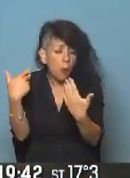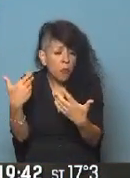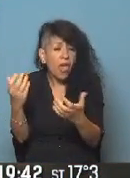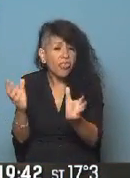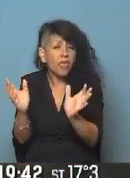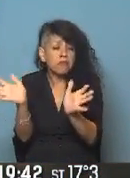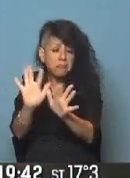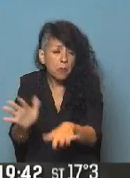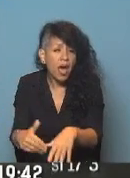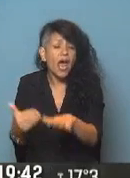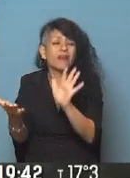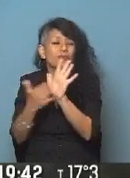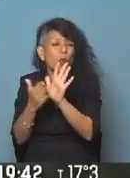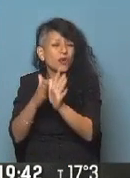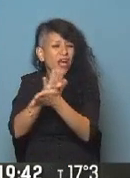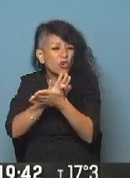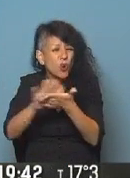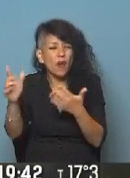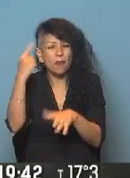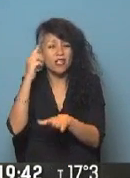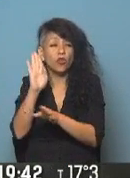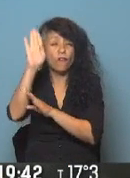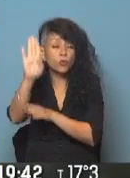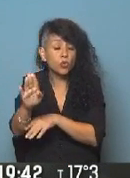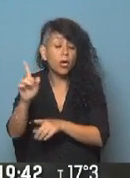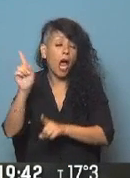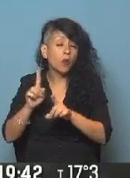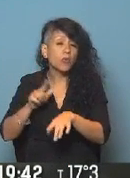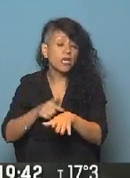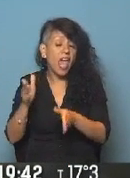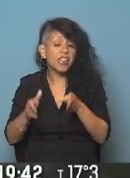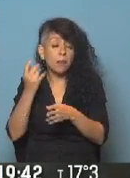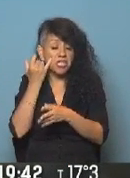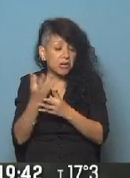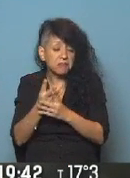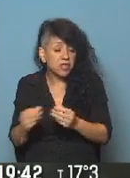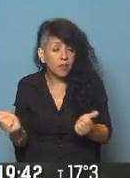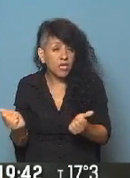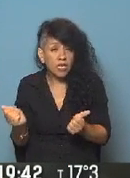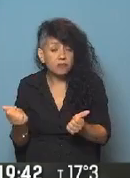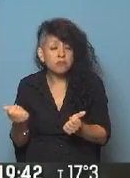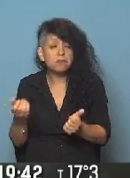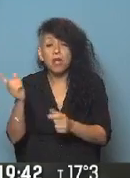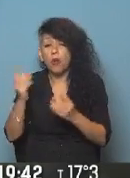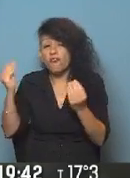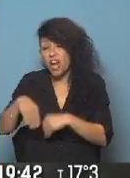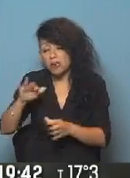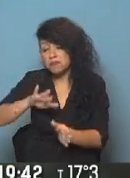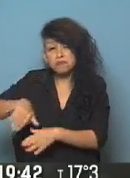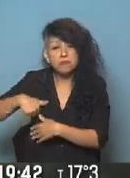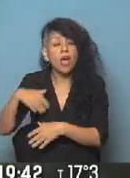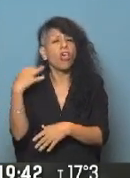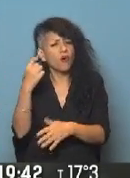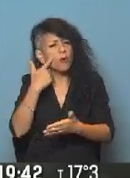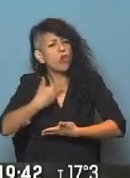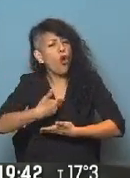nueva. Creo que hay etapas que están concluidas, la etapa actual ha fracasado en su gestión, y si no le ofrecemos a los argentinos